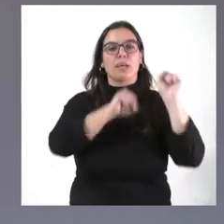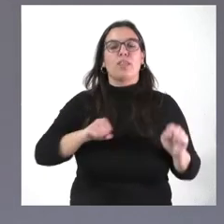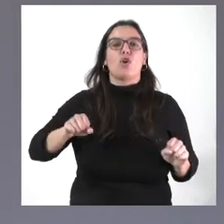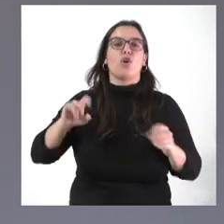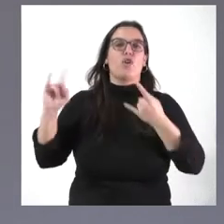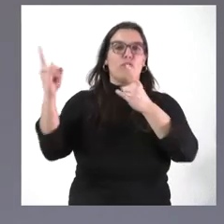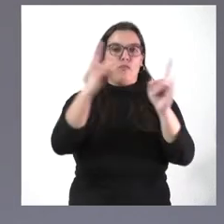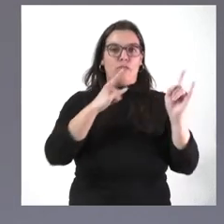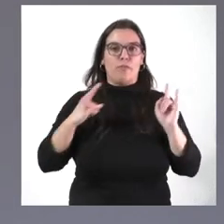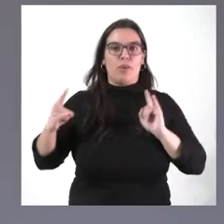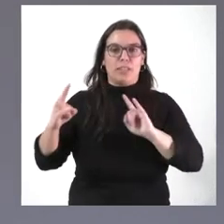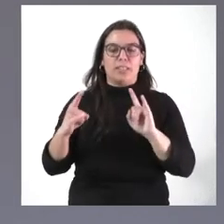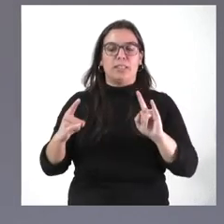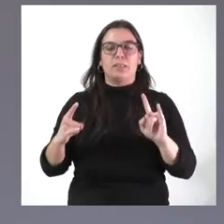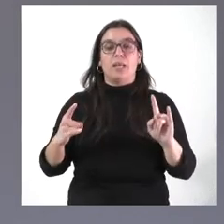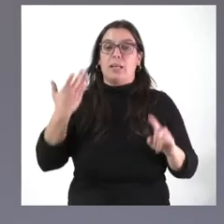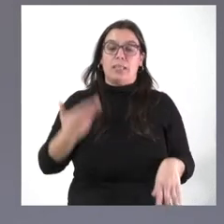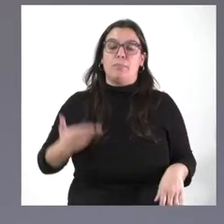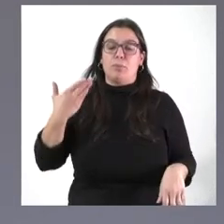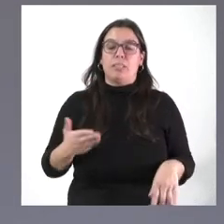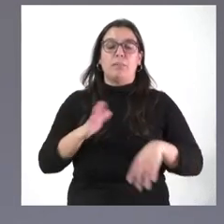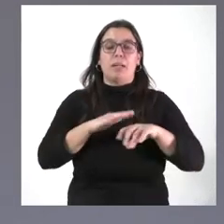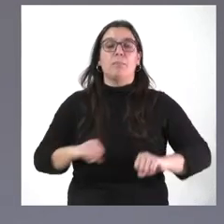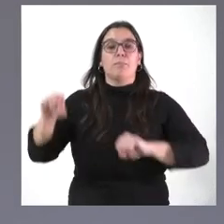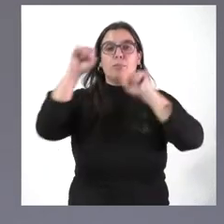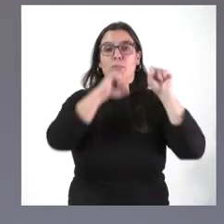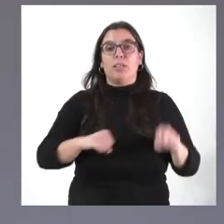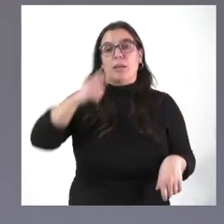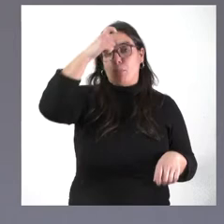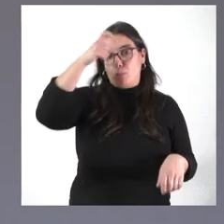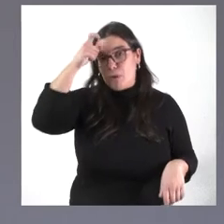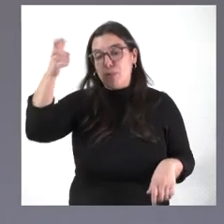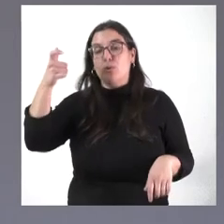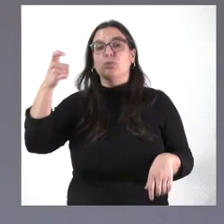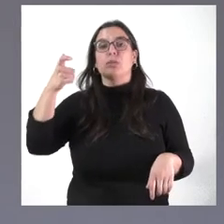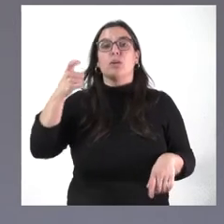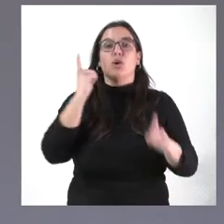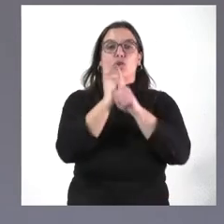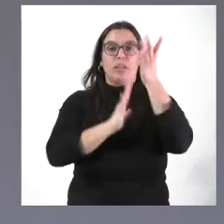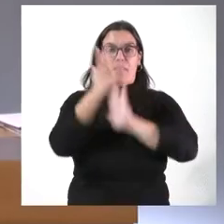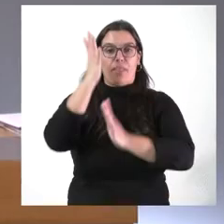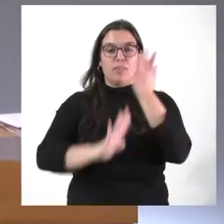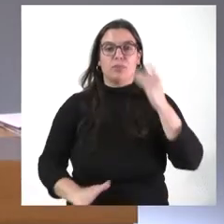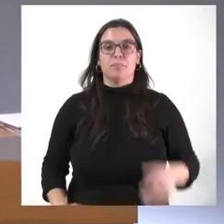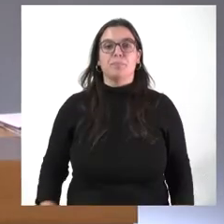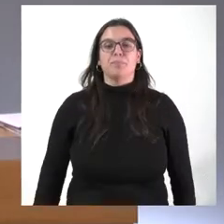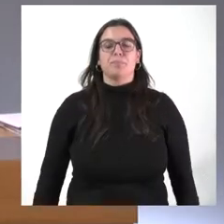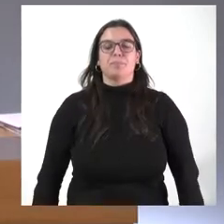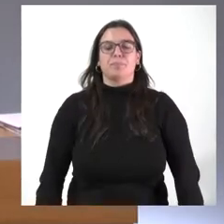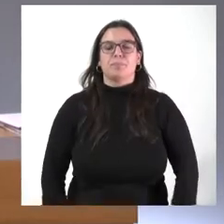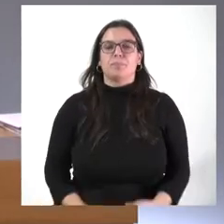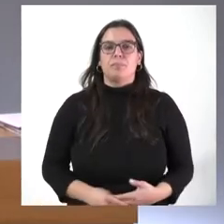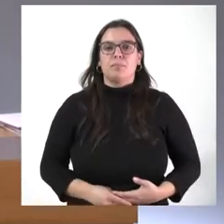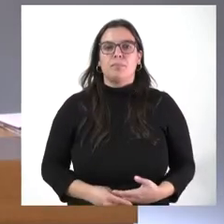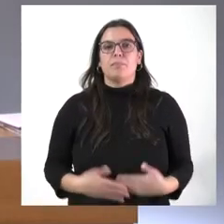forestal se interfaz tan necesario para proteger a nuestros pueblos contra las instituciones forestales Muchas gracias consejero